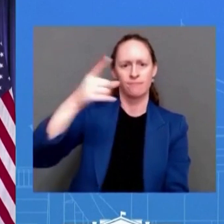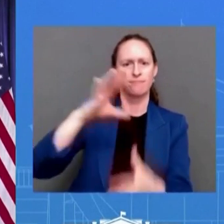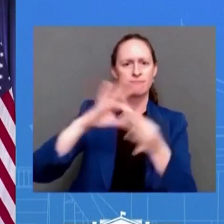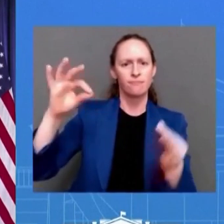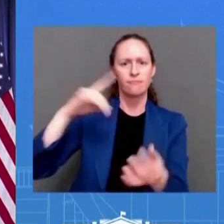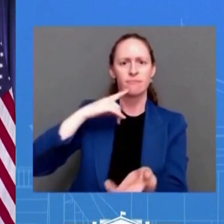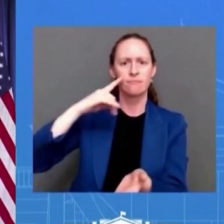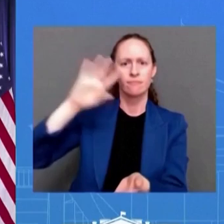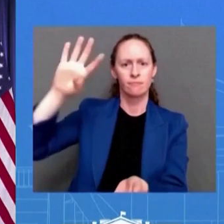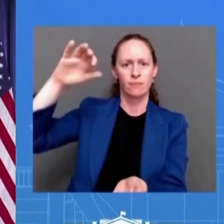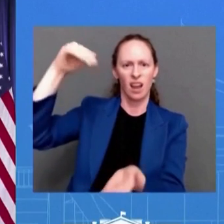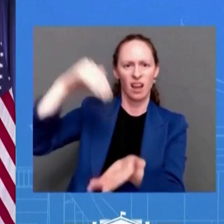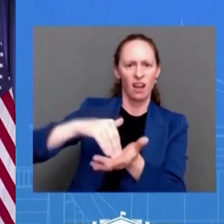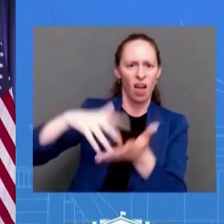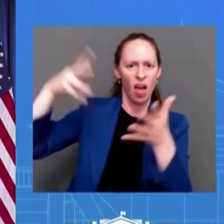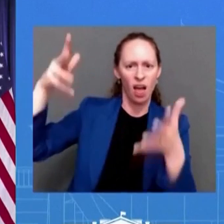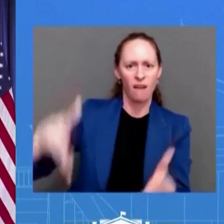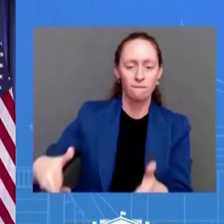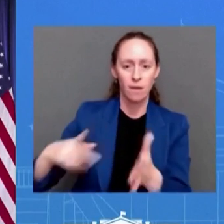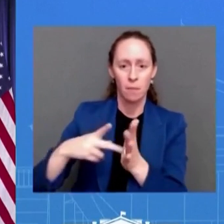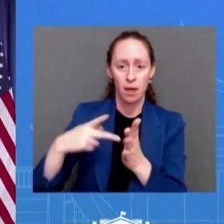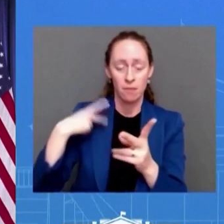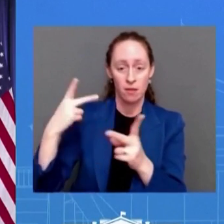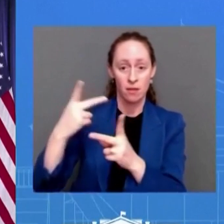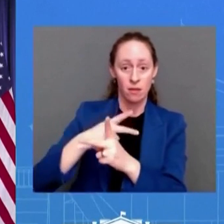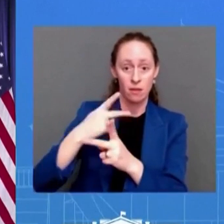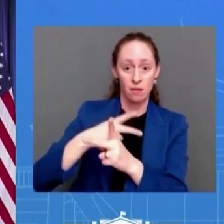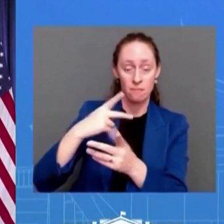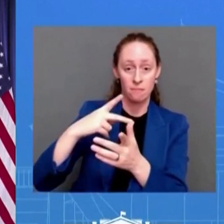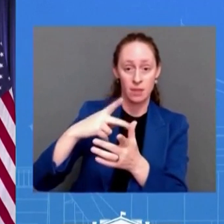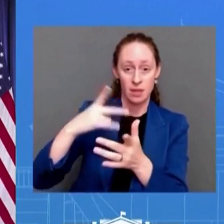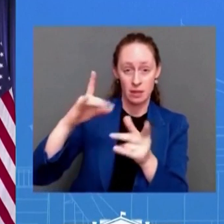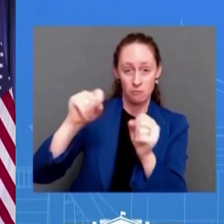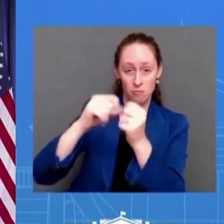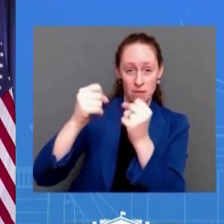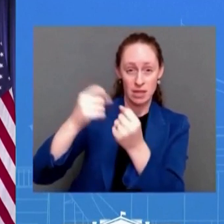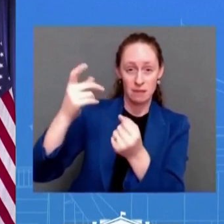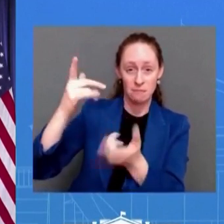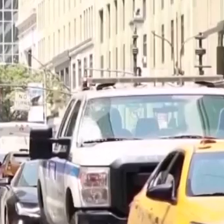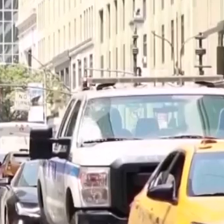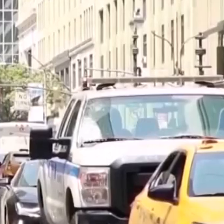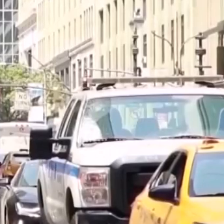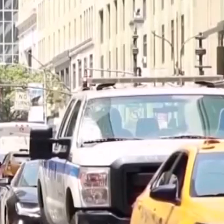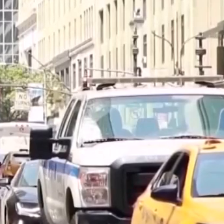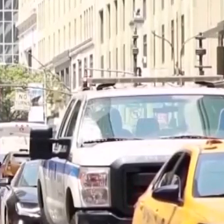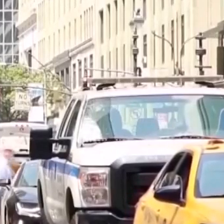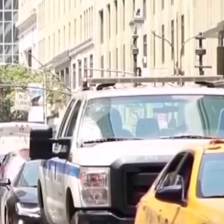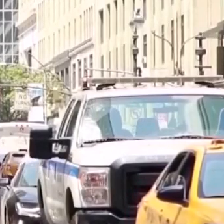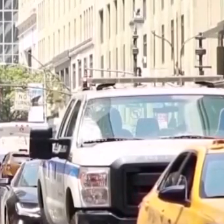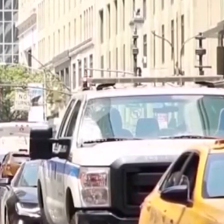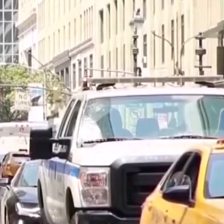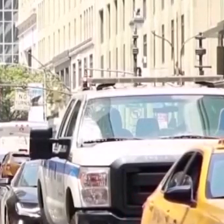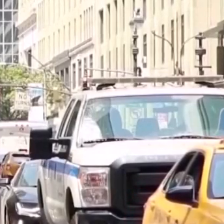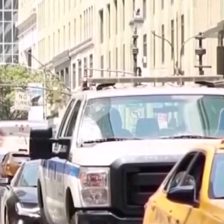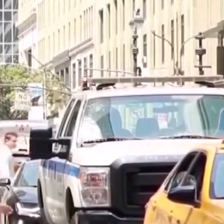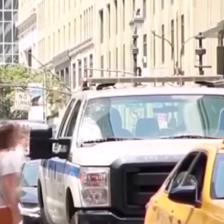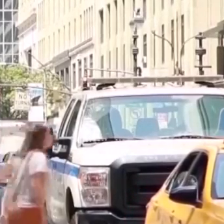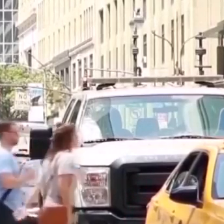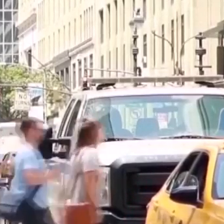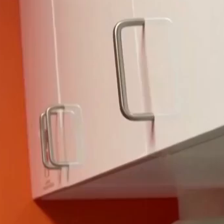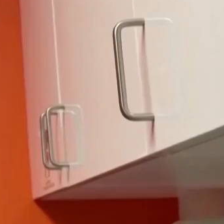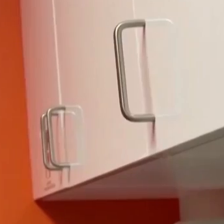ahora hasta 2 millones de dosis están disponibles para ser utilizados a uruguay según los cdc el brote de viruela del